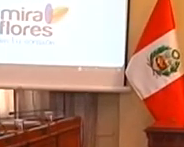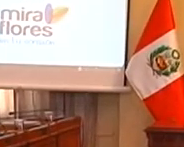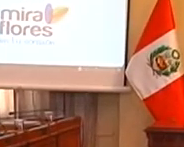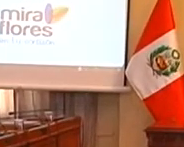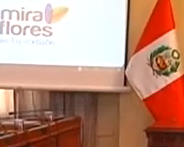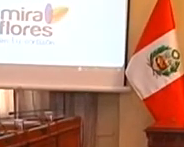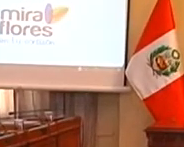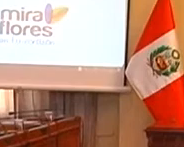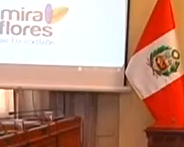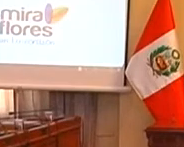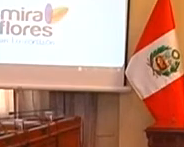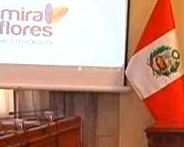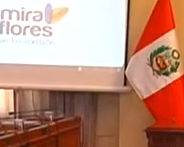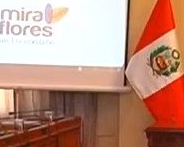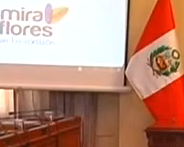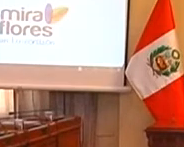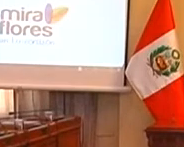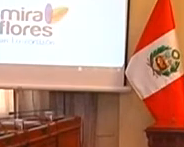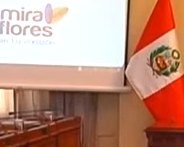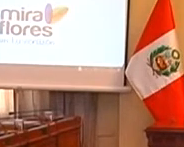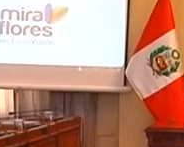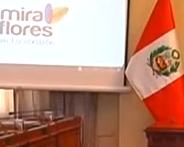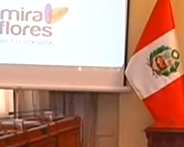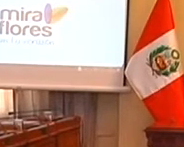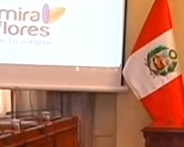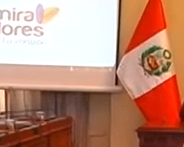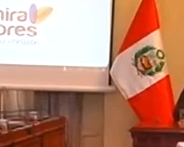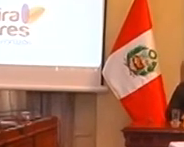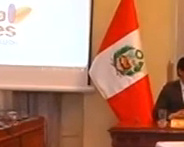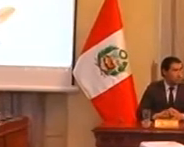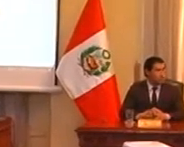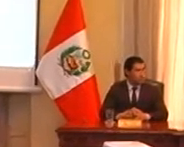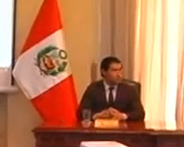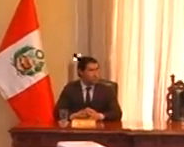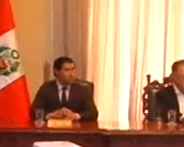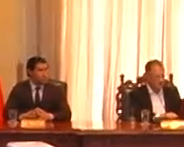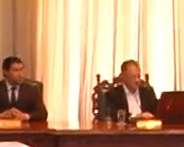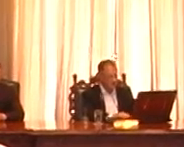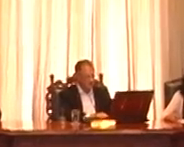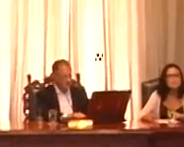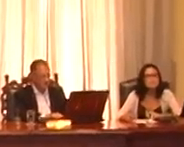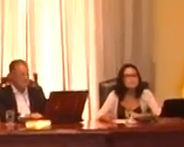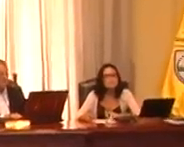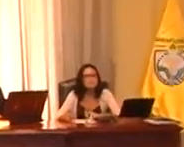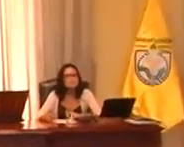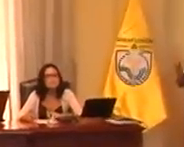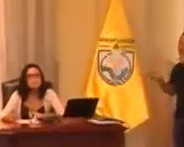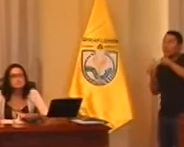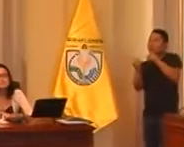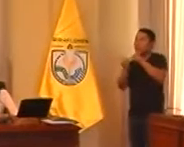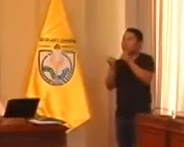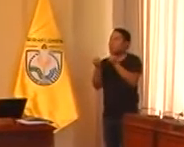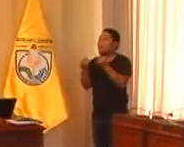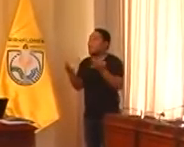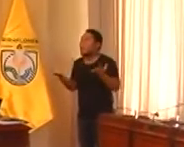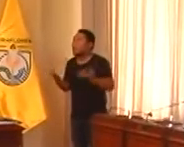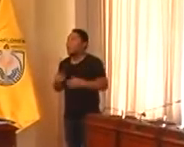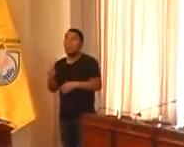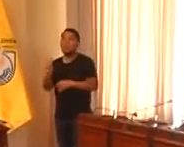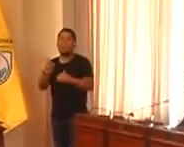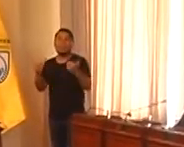regidores, pero ofrezco el uso de la palabra por si alguien quisiera añadir algo. No